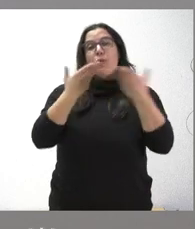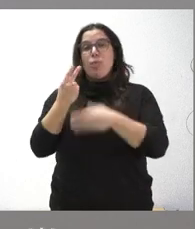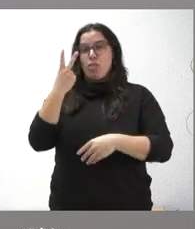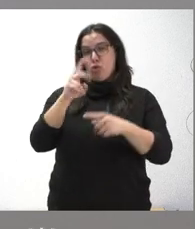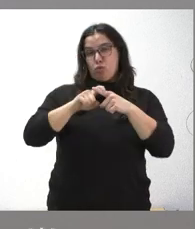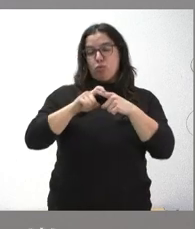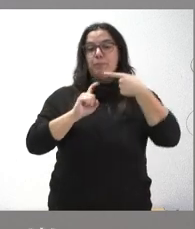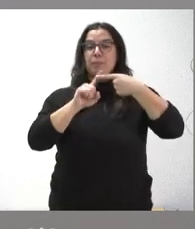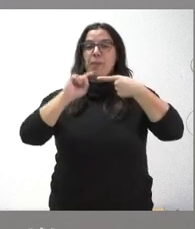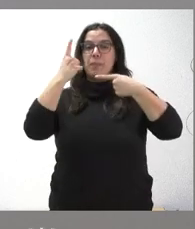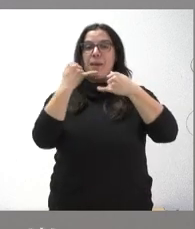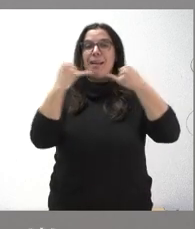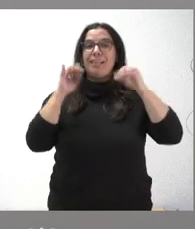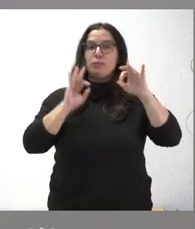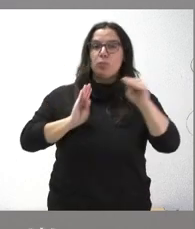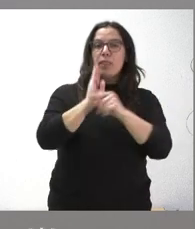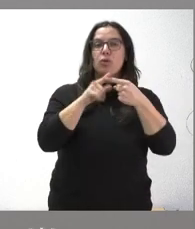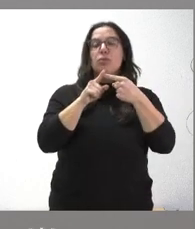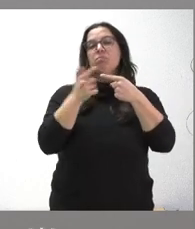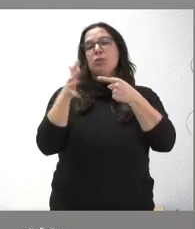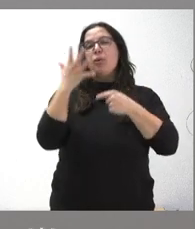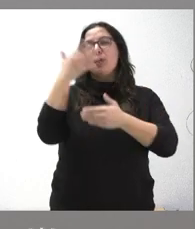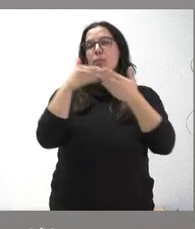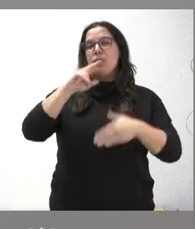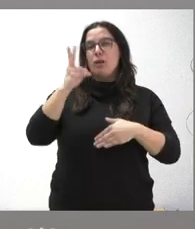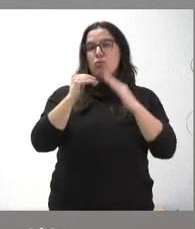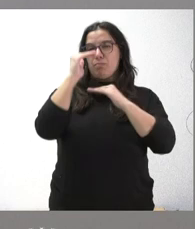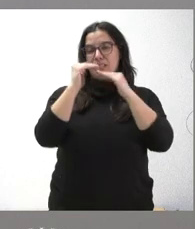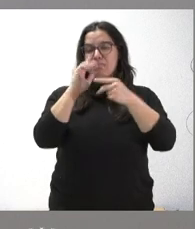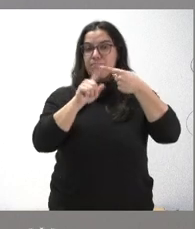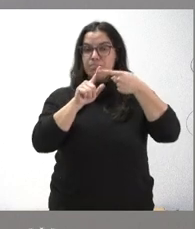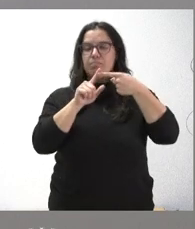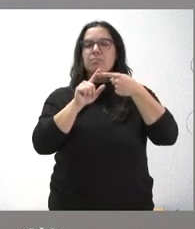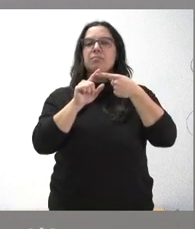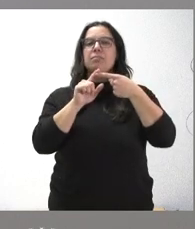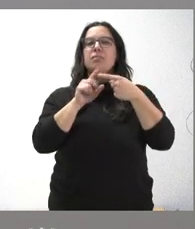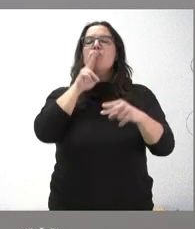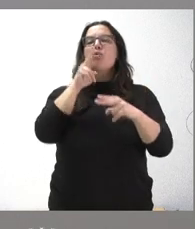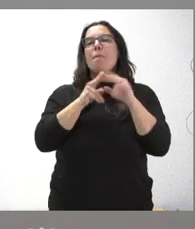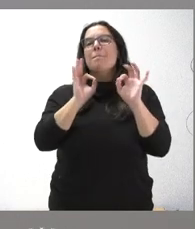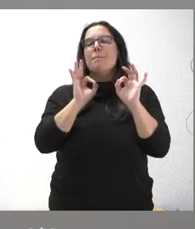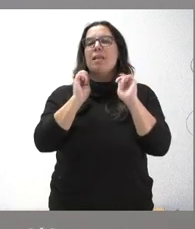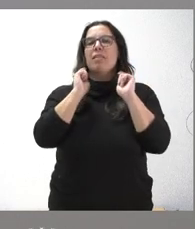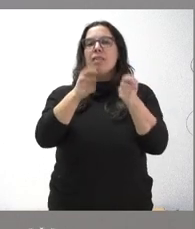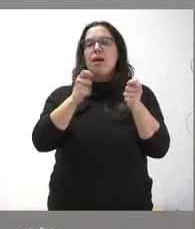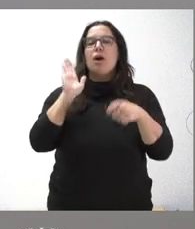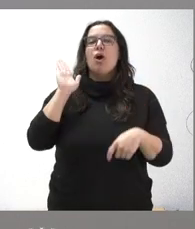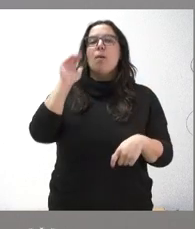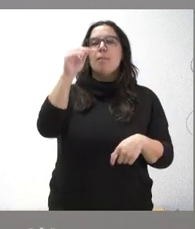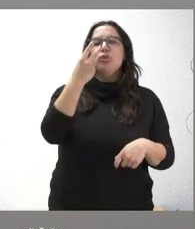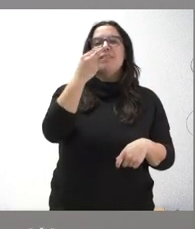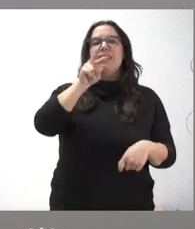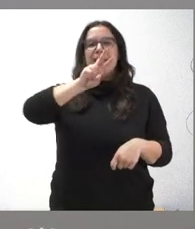primera línea de subvenciones para un importe de algo más de 5 millones de euros que denominamos Monte